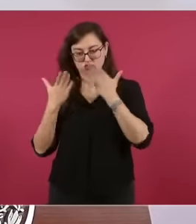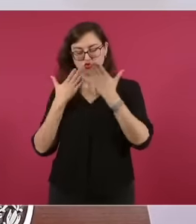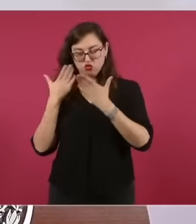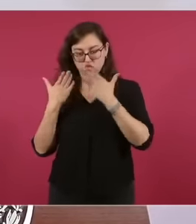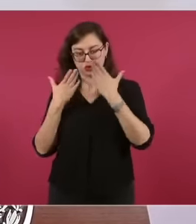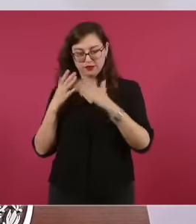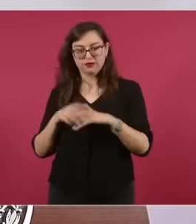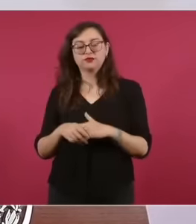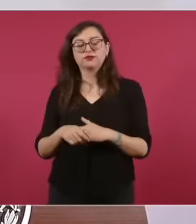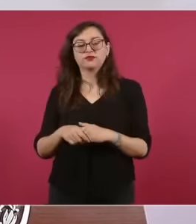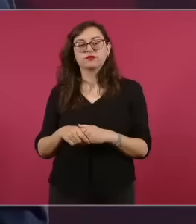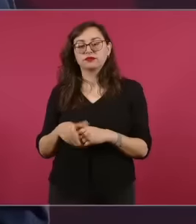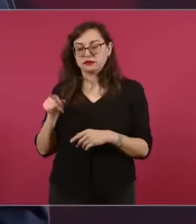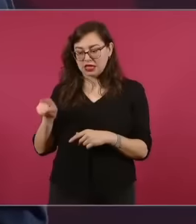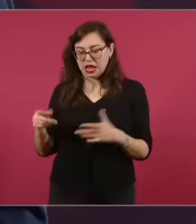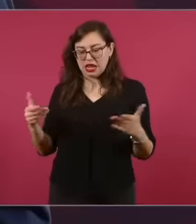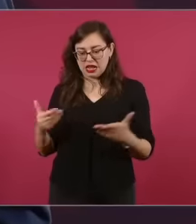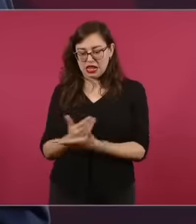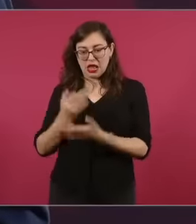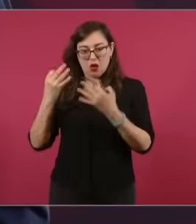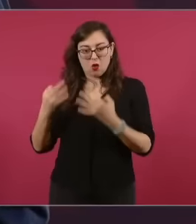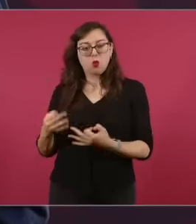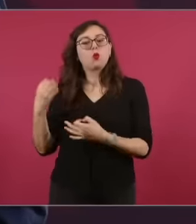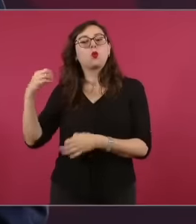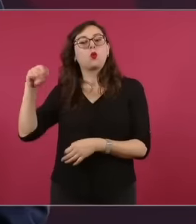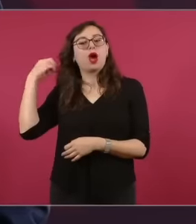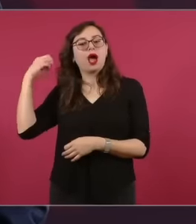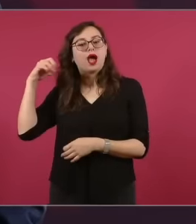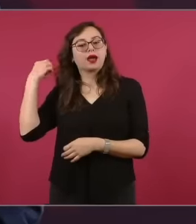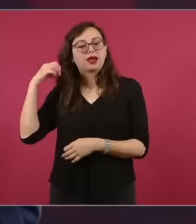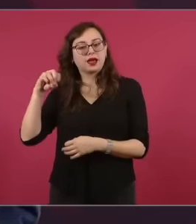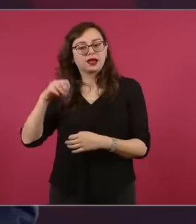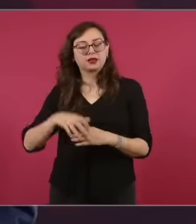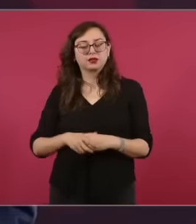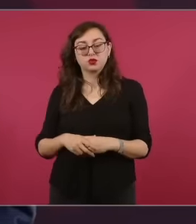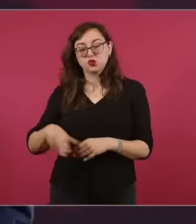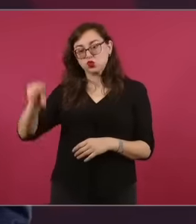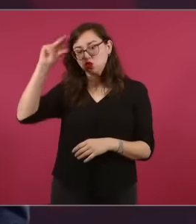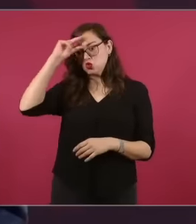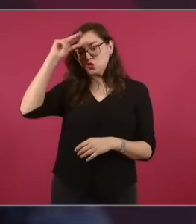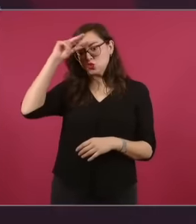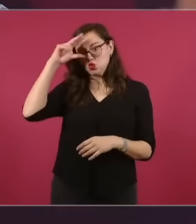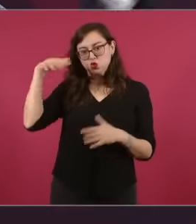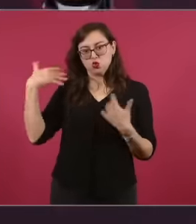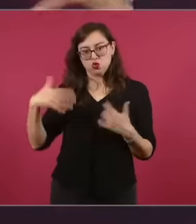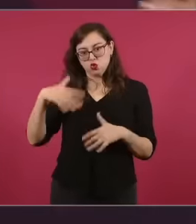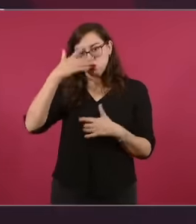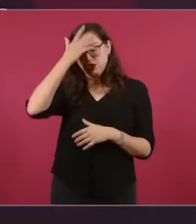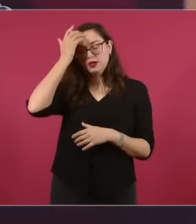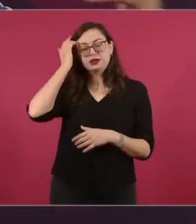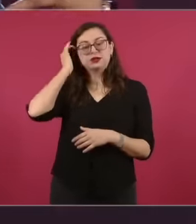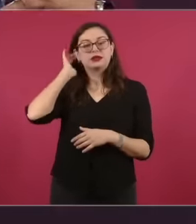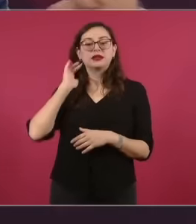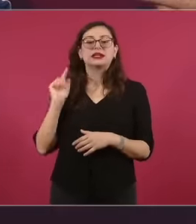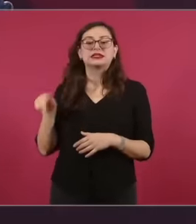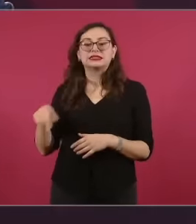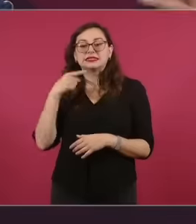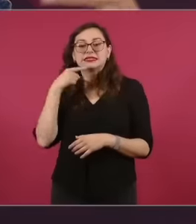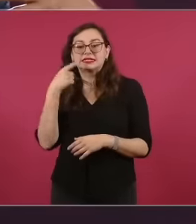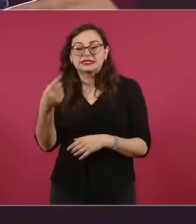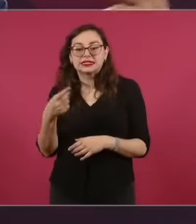Él era originario de Oaxaca. Gran intelectual. Así es que estudiaban y se